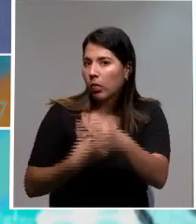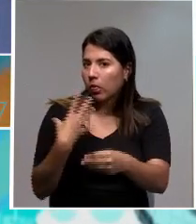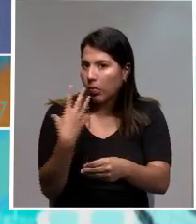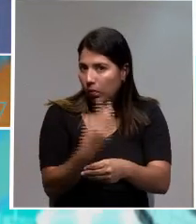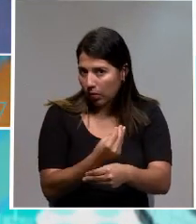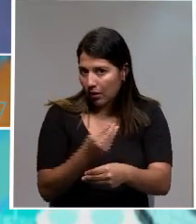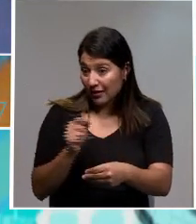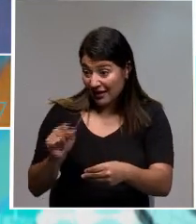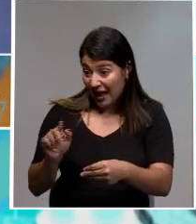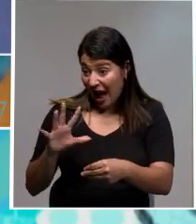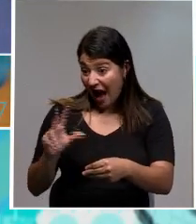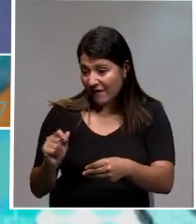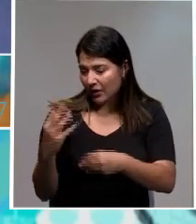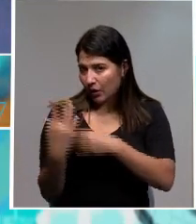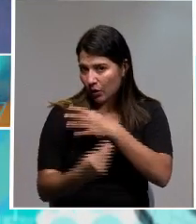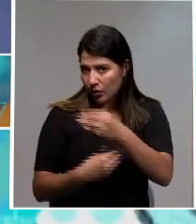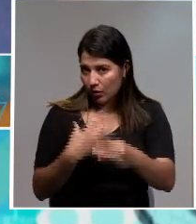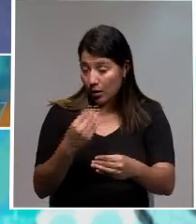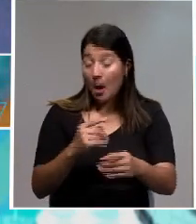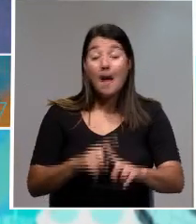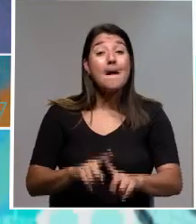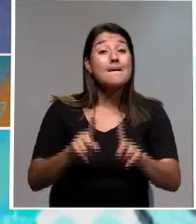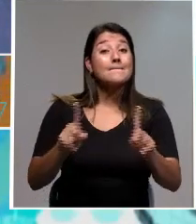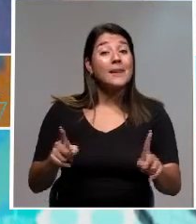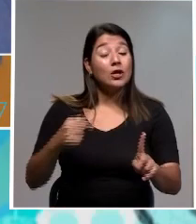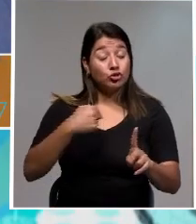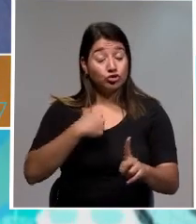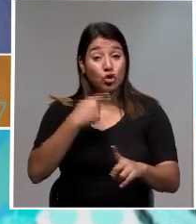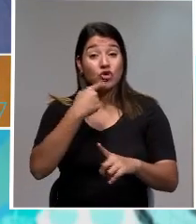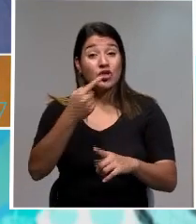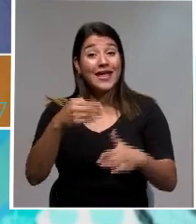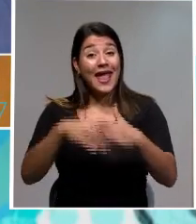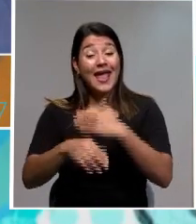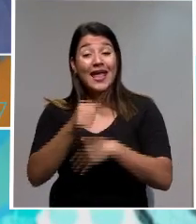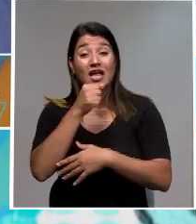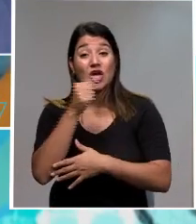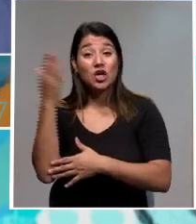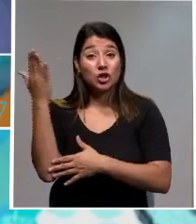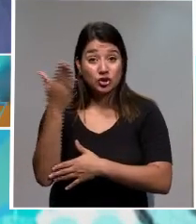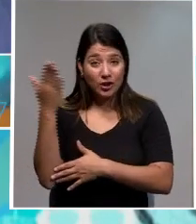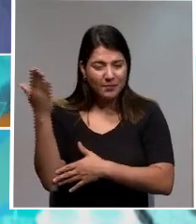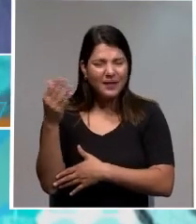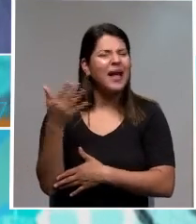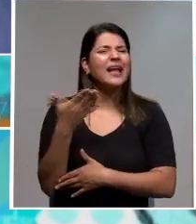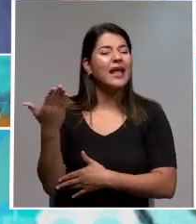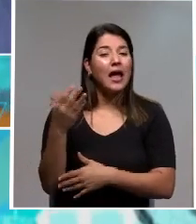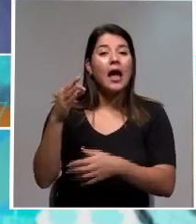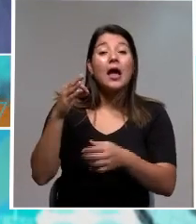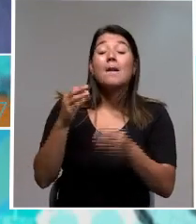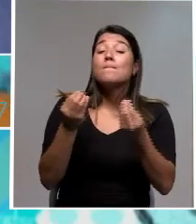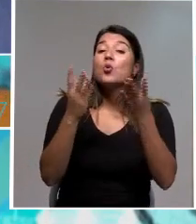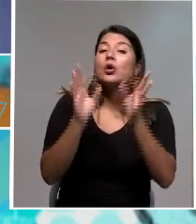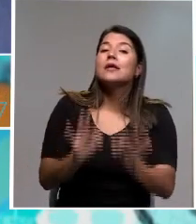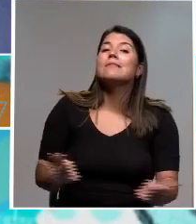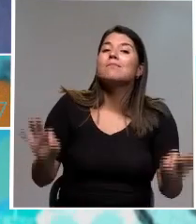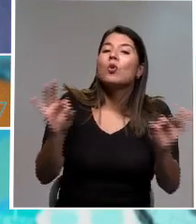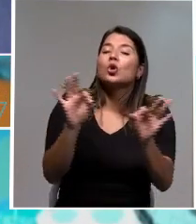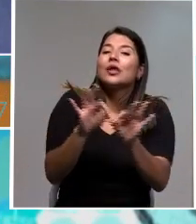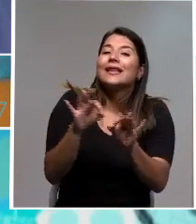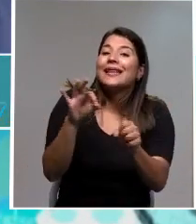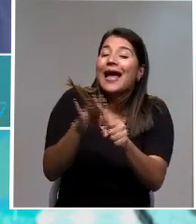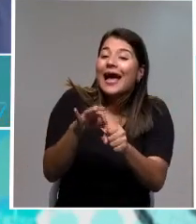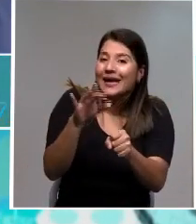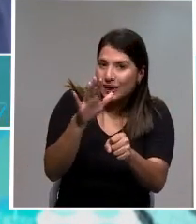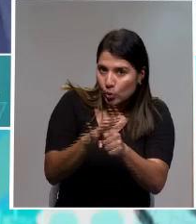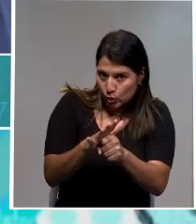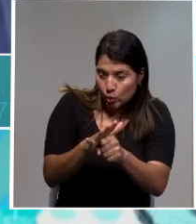que yo discutí en la conferencia el viernes es el surgimiento de la agricultura. Y eso nos permitió a nosotros pasar